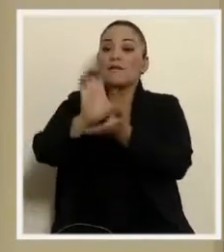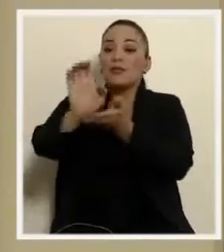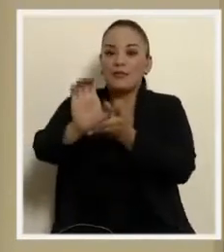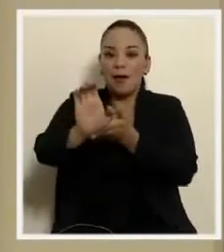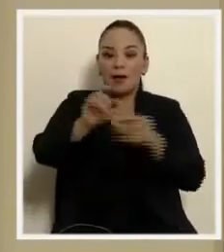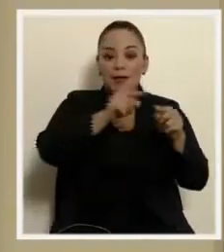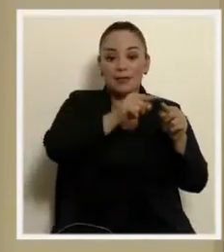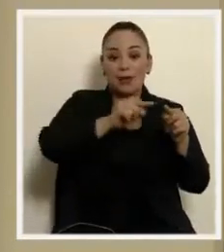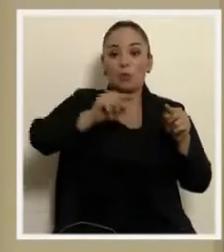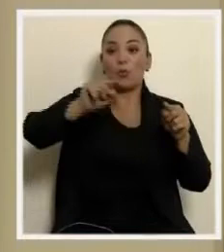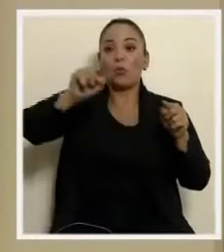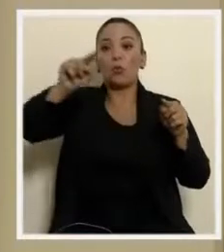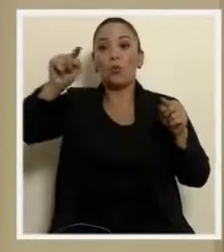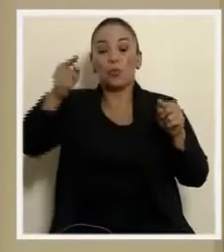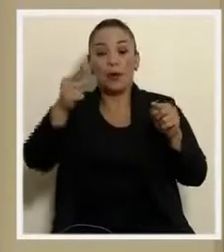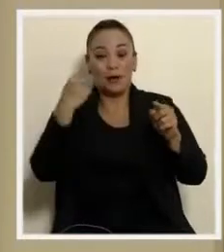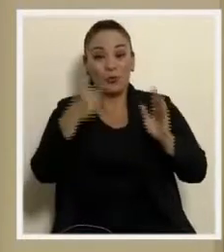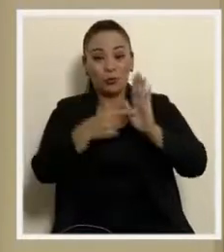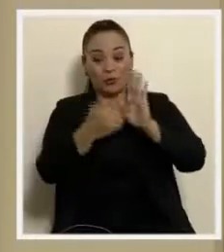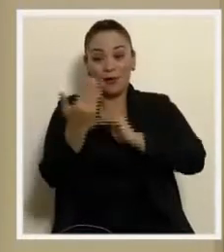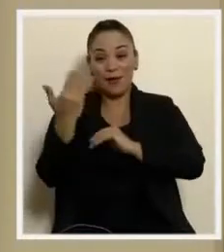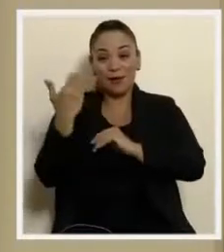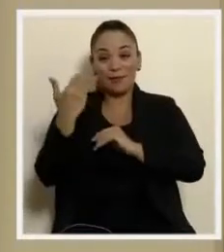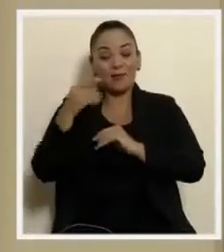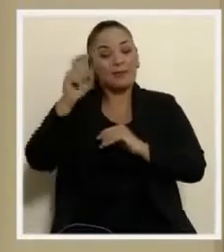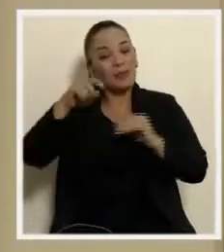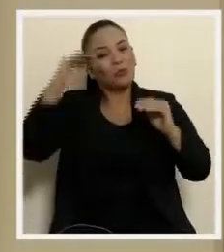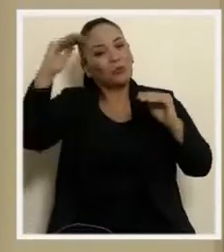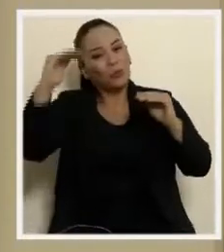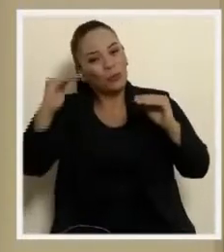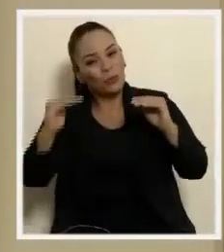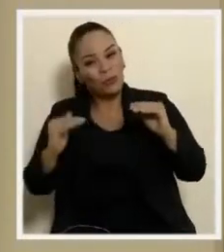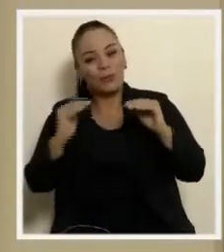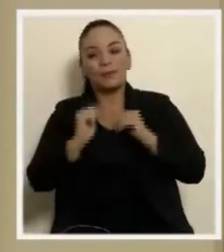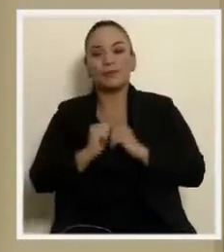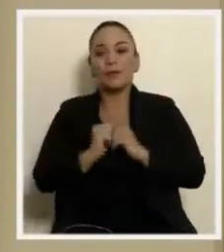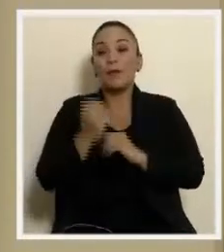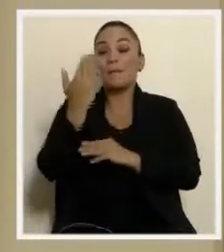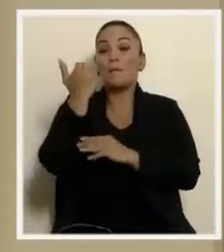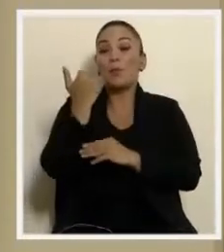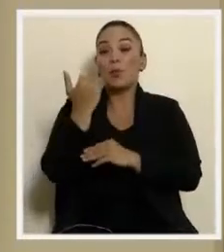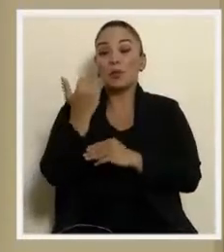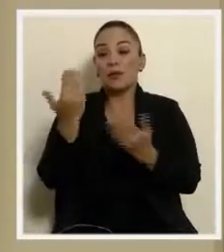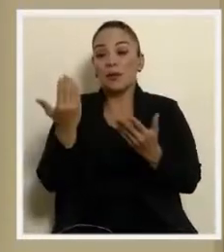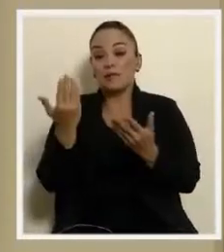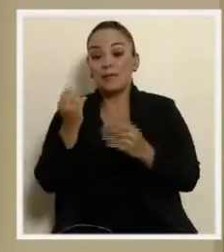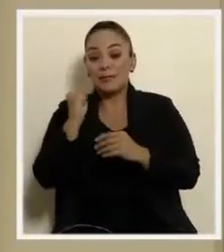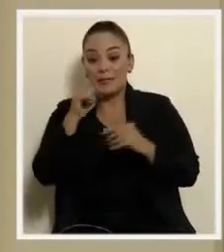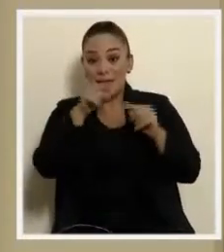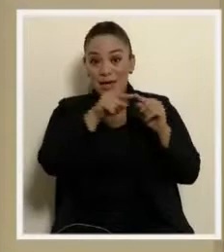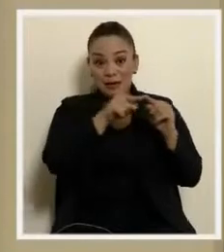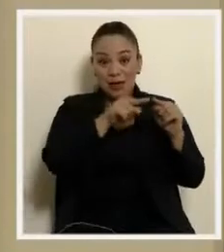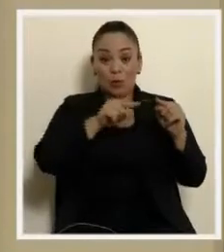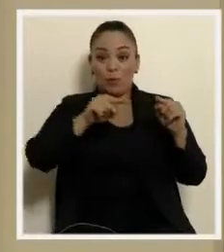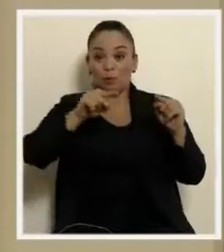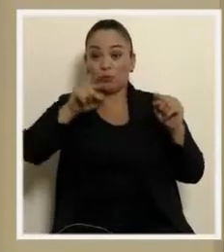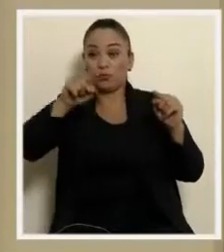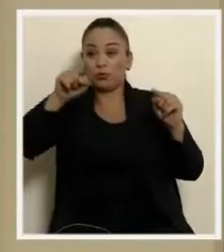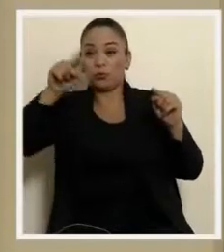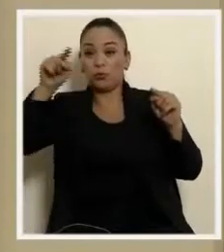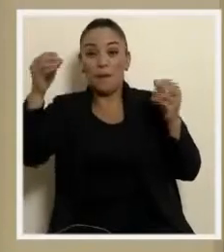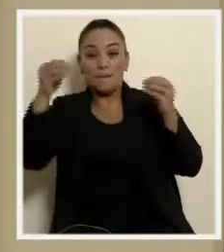esa curva que mostré al inicio siga creciendo tan aceleradamente, porque en la medida que esa curva crezca